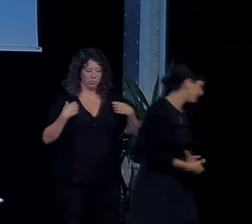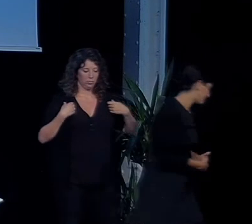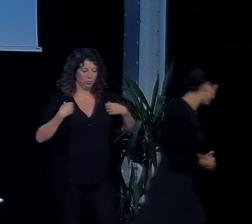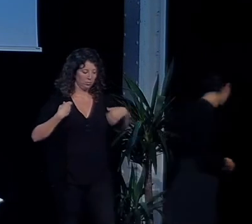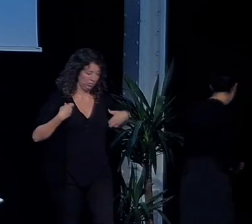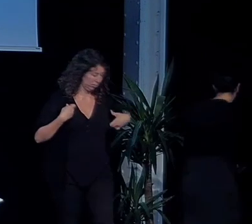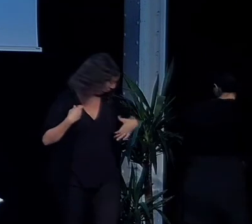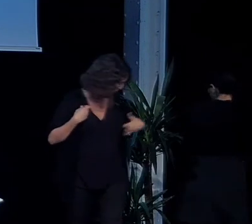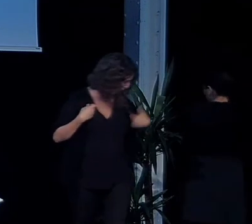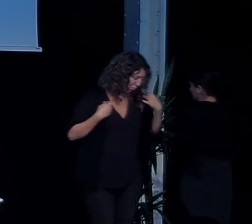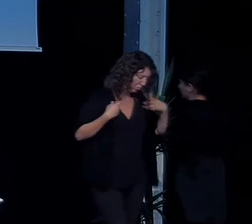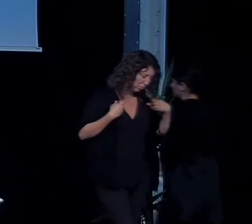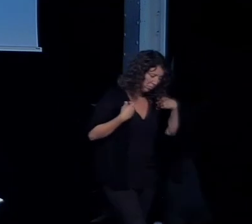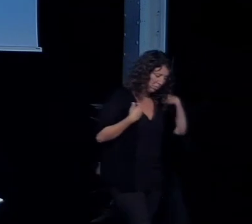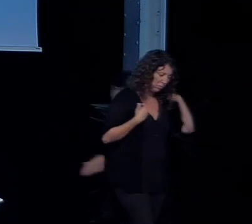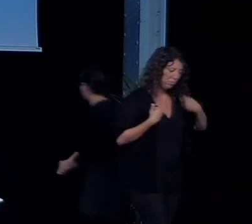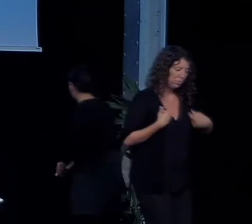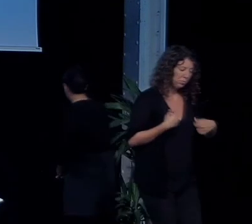yo creo que